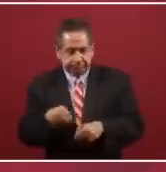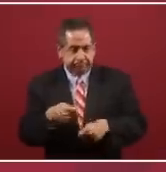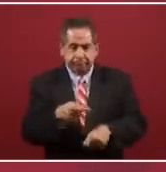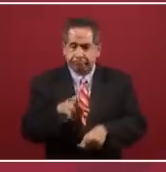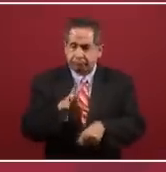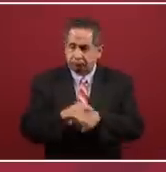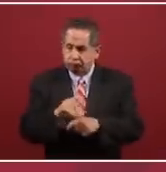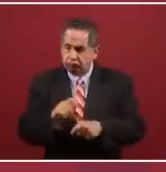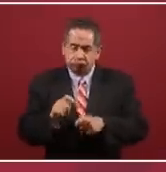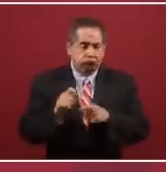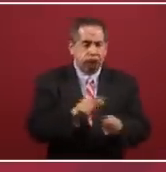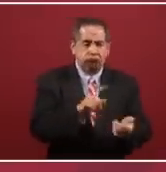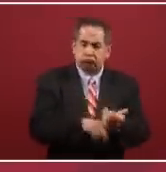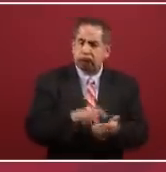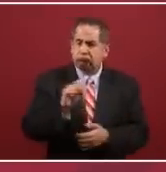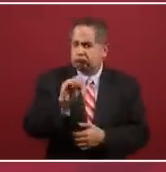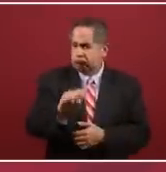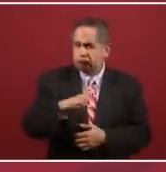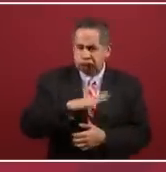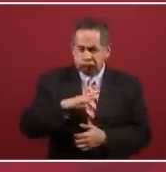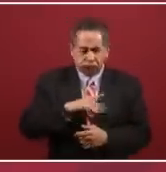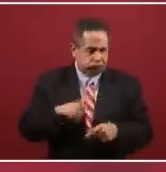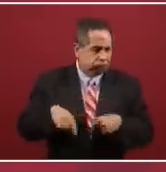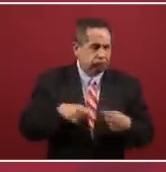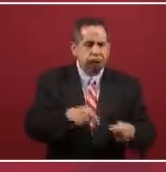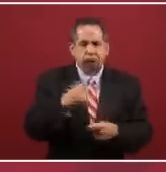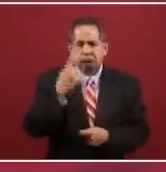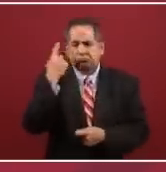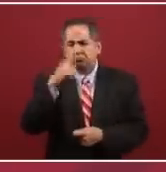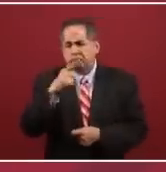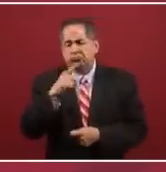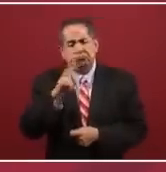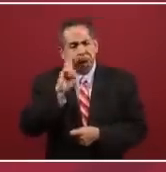autorizando los fondos para que puedan